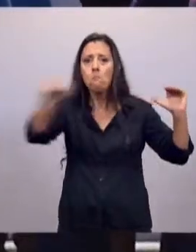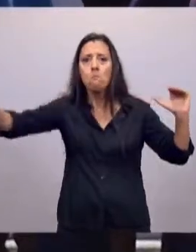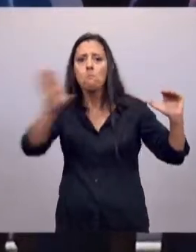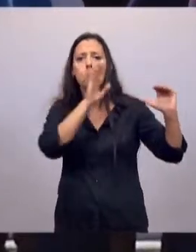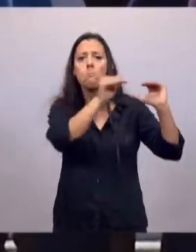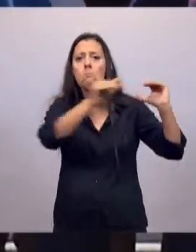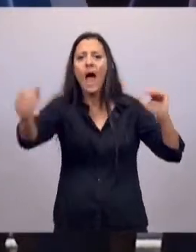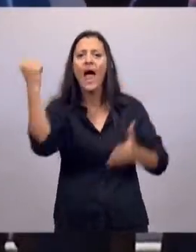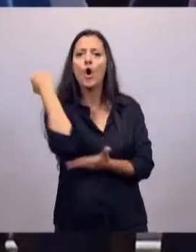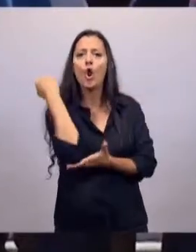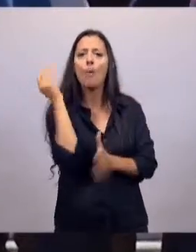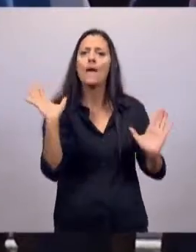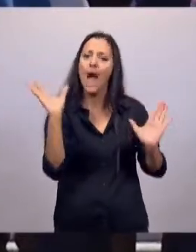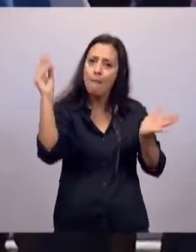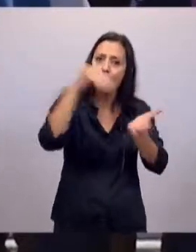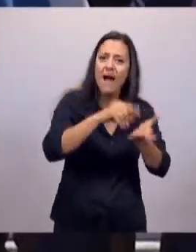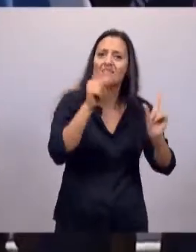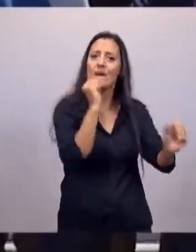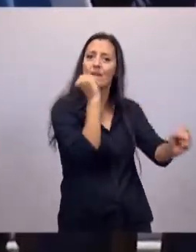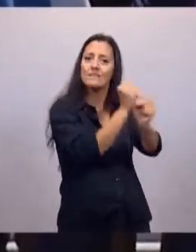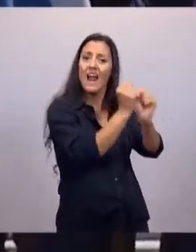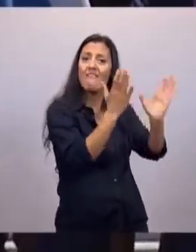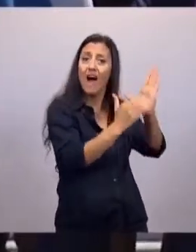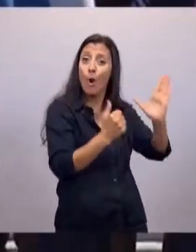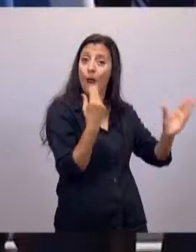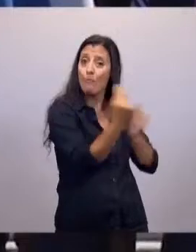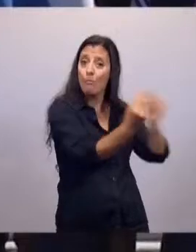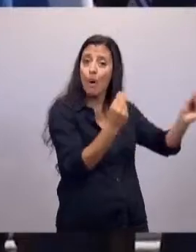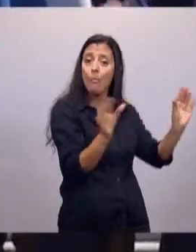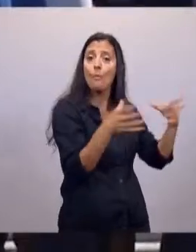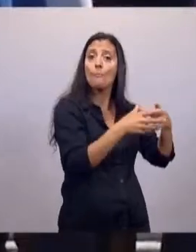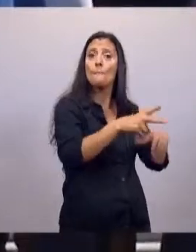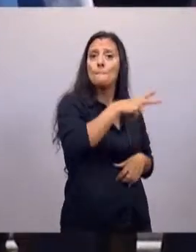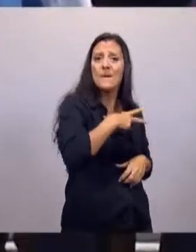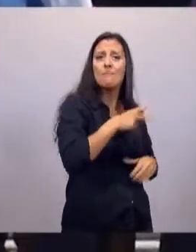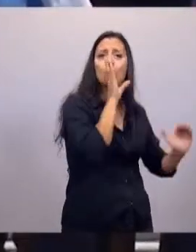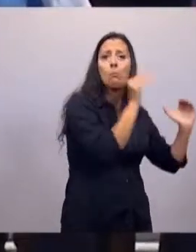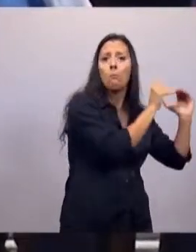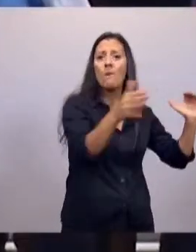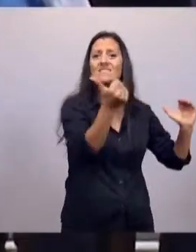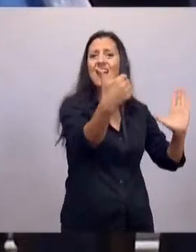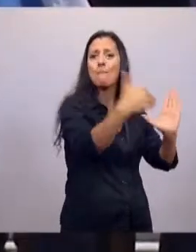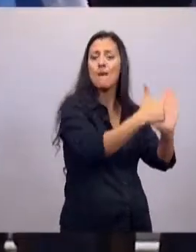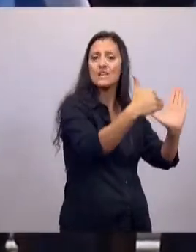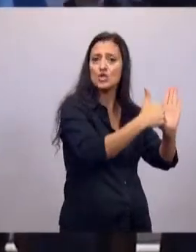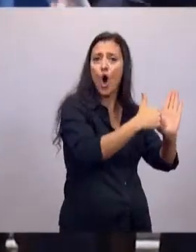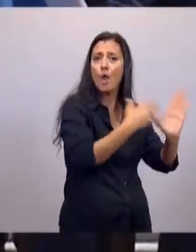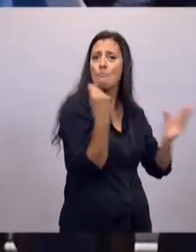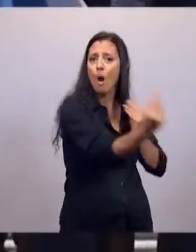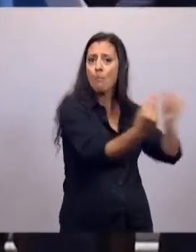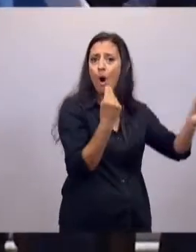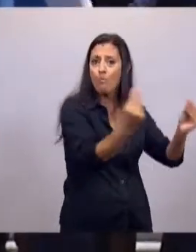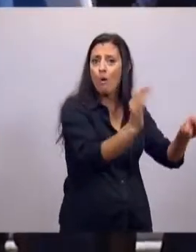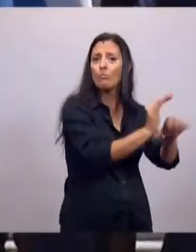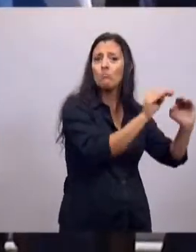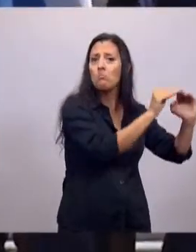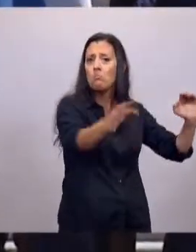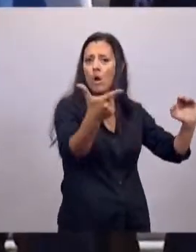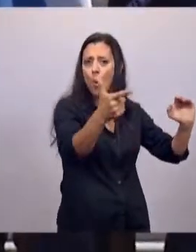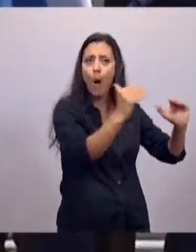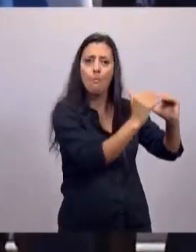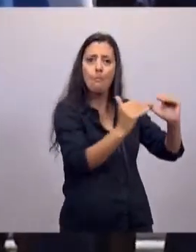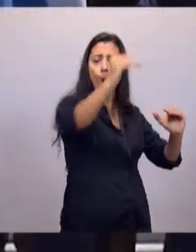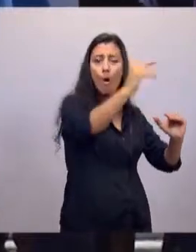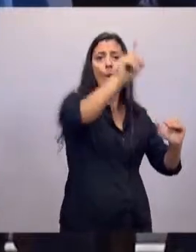a lo anterior, el empleo formal en el sector privado se mantiene estancado en 6 millones de puestos de trabajo, llegando